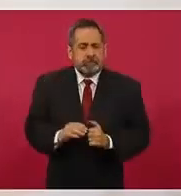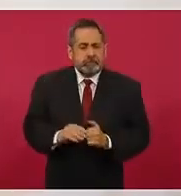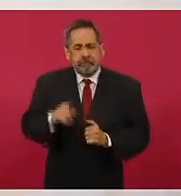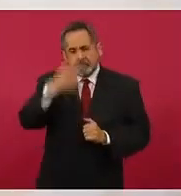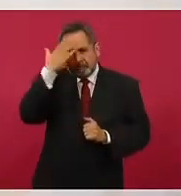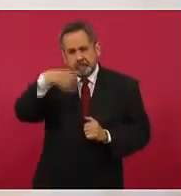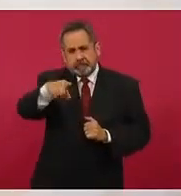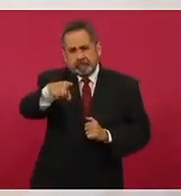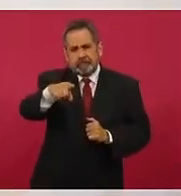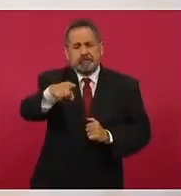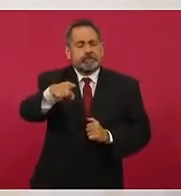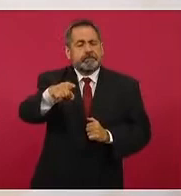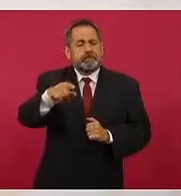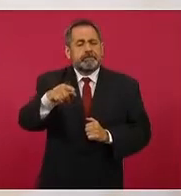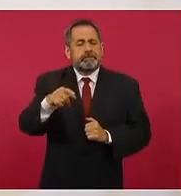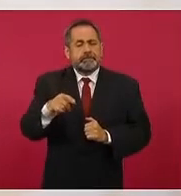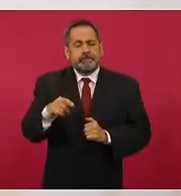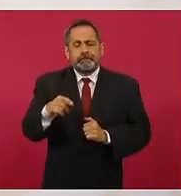hay veces que